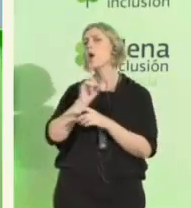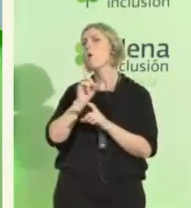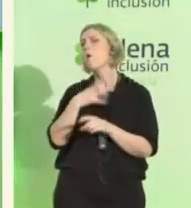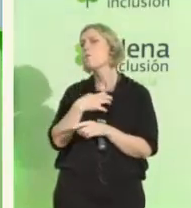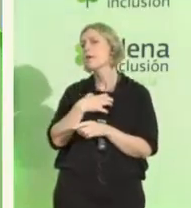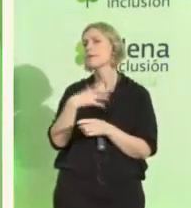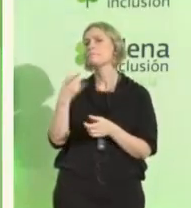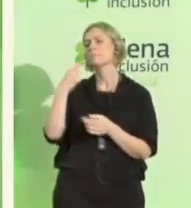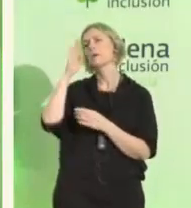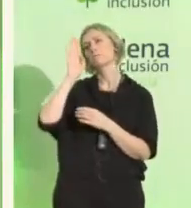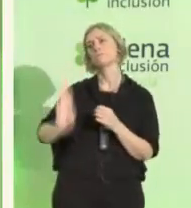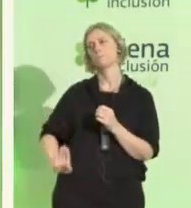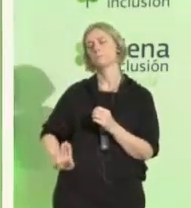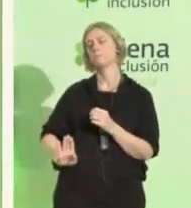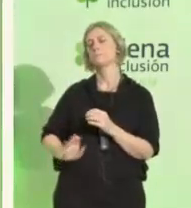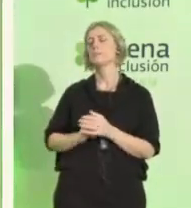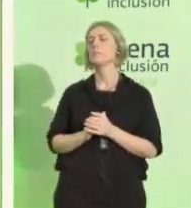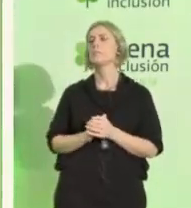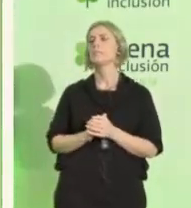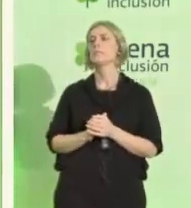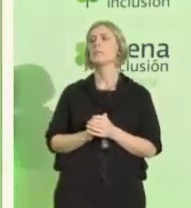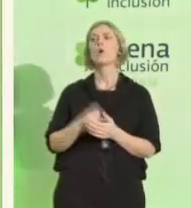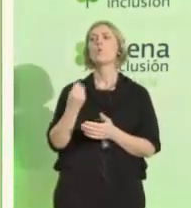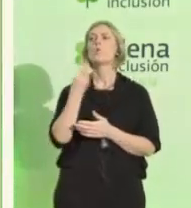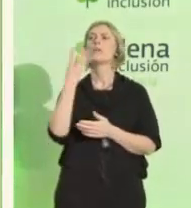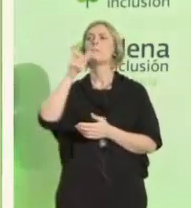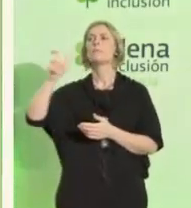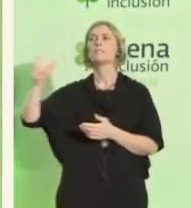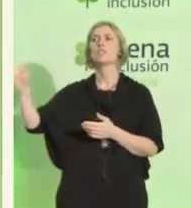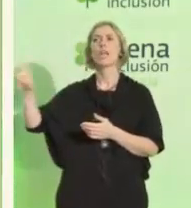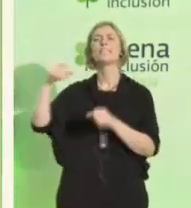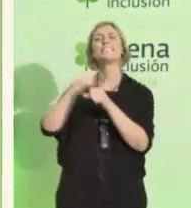baje las manos Cuántos de ustedes trabajan